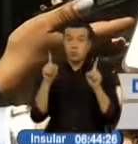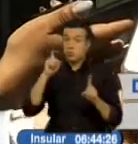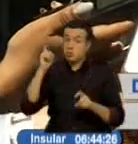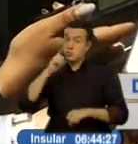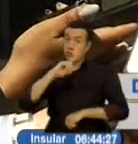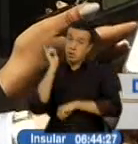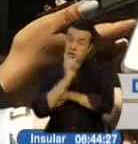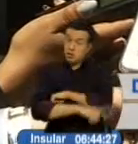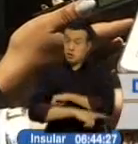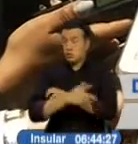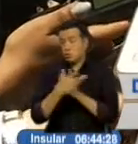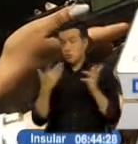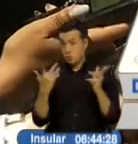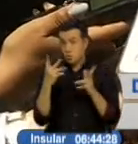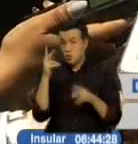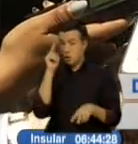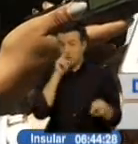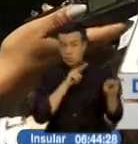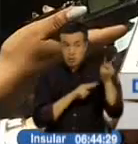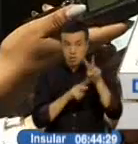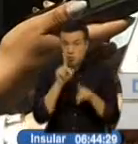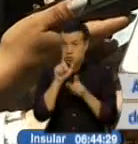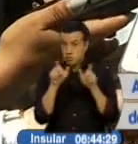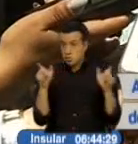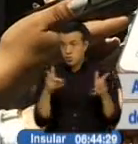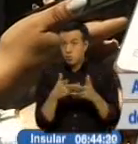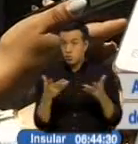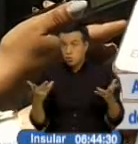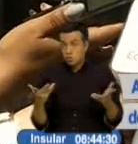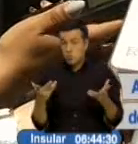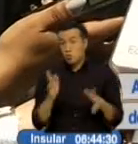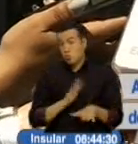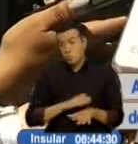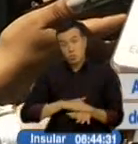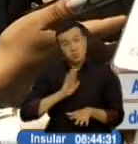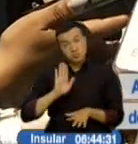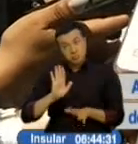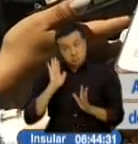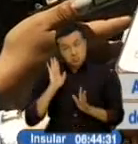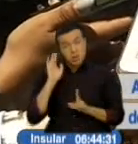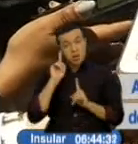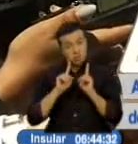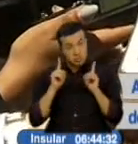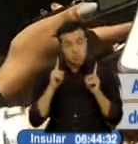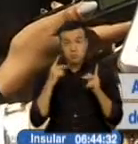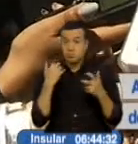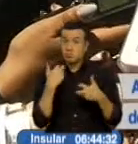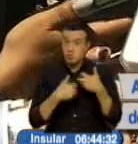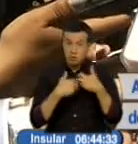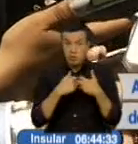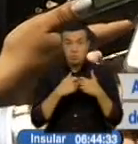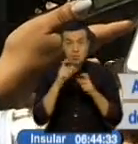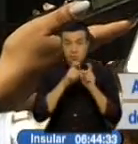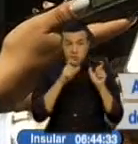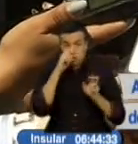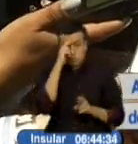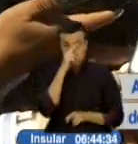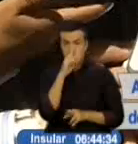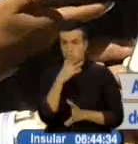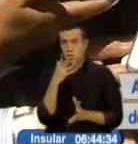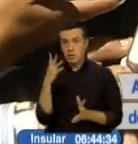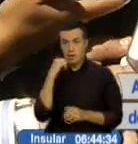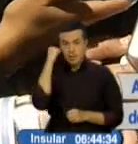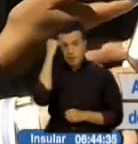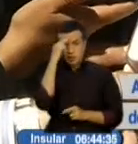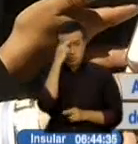implicar un análisis también de los actores que estuvieron implicados en ello, que cometieron actos en contra de otras personas y de los